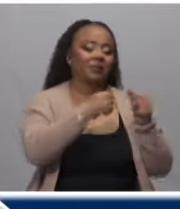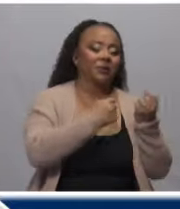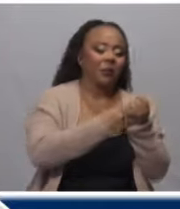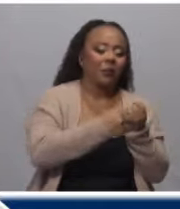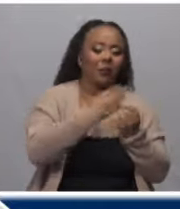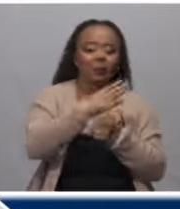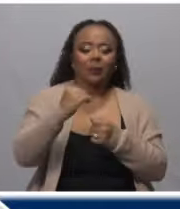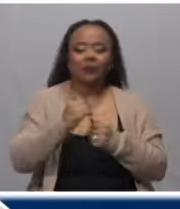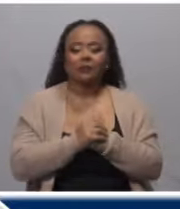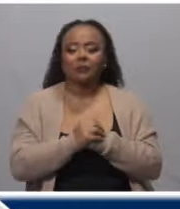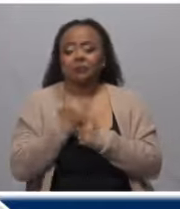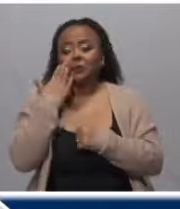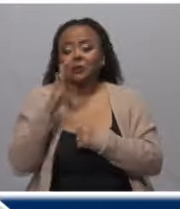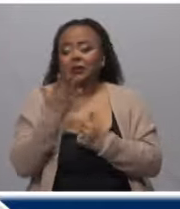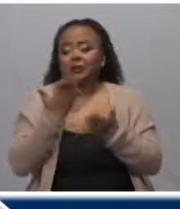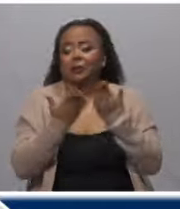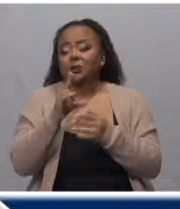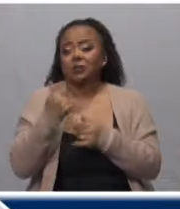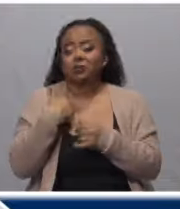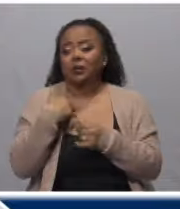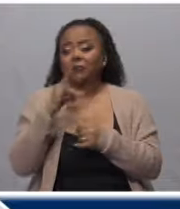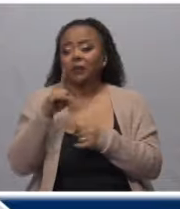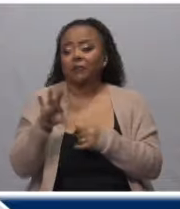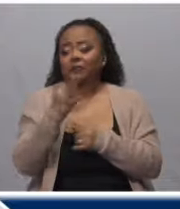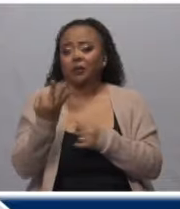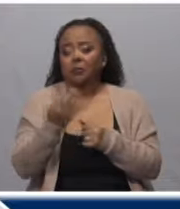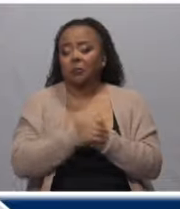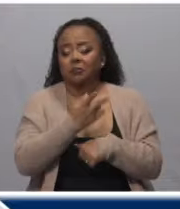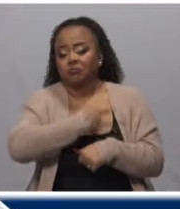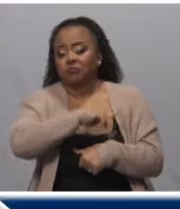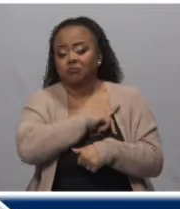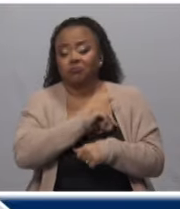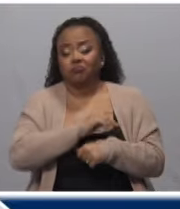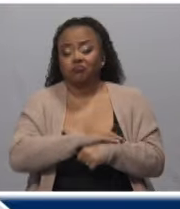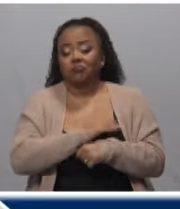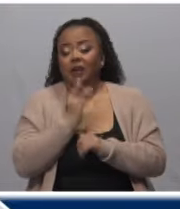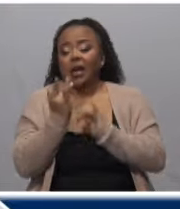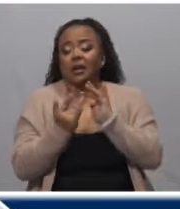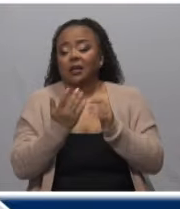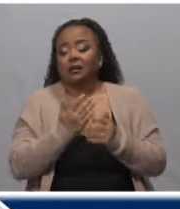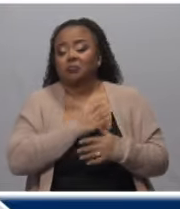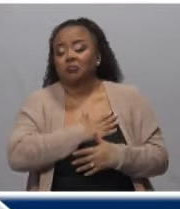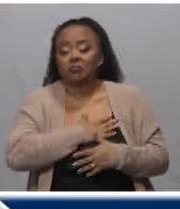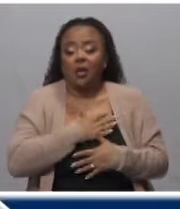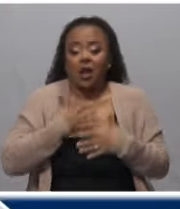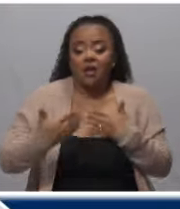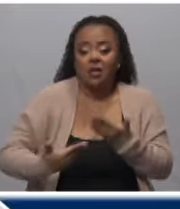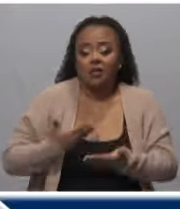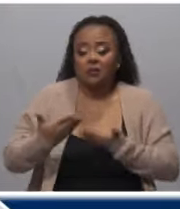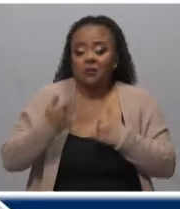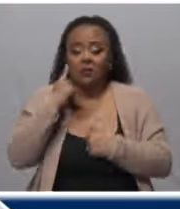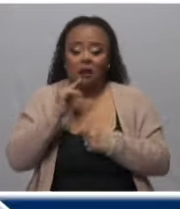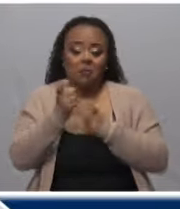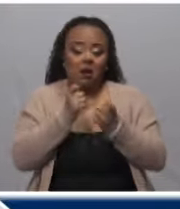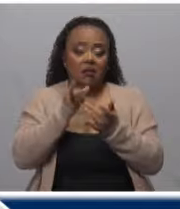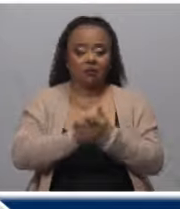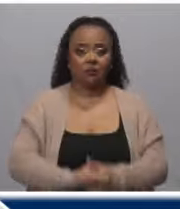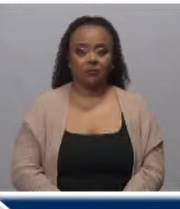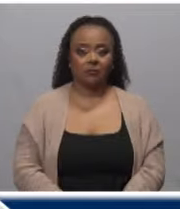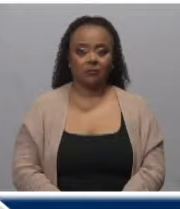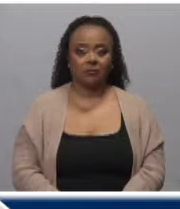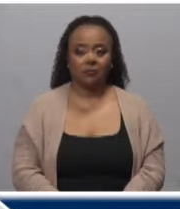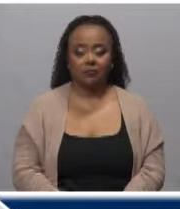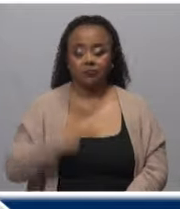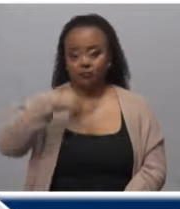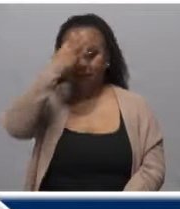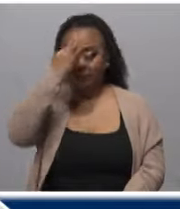ese No sé tal vez no no tien una forma de ser que que despierte un carisma verdad que hay gente que sabe manejar mucho eso yo creo